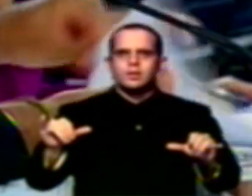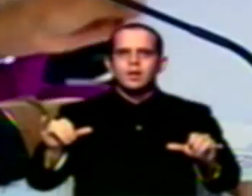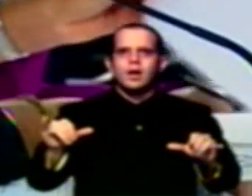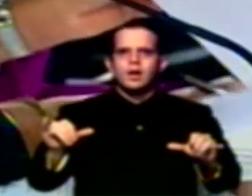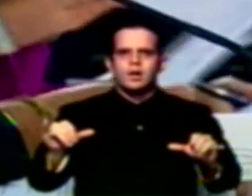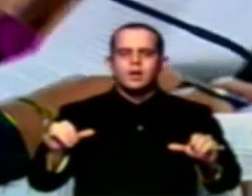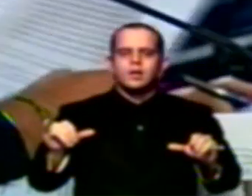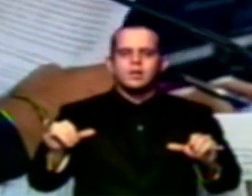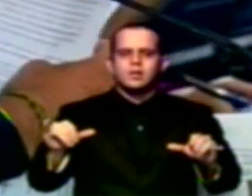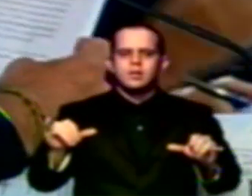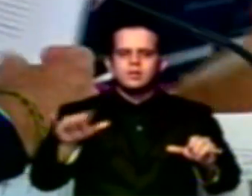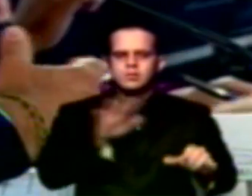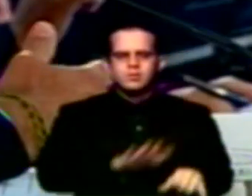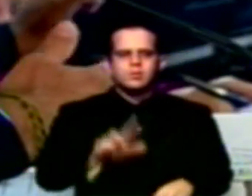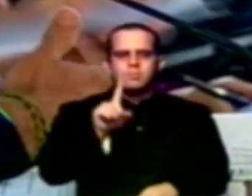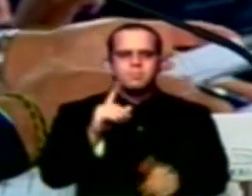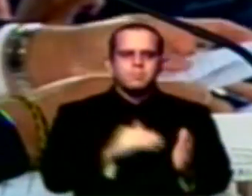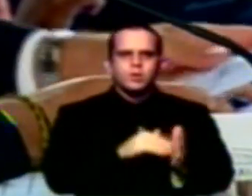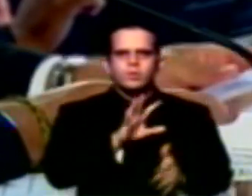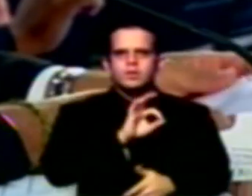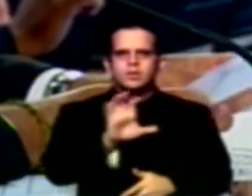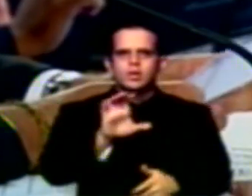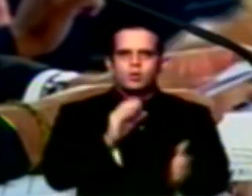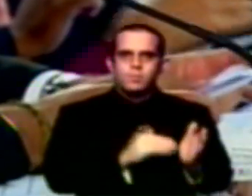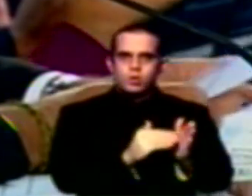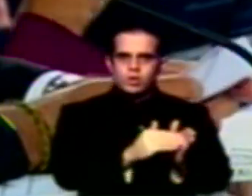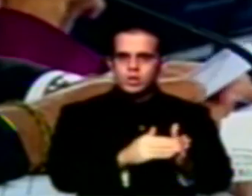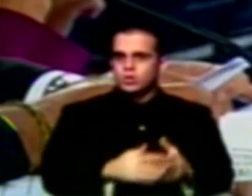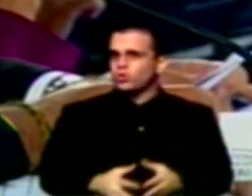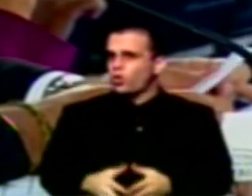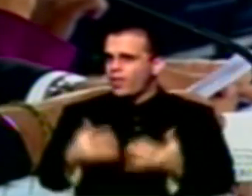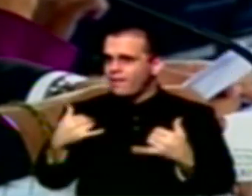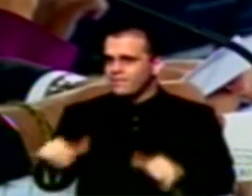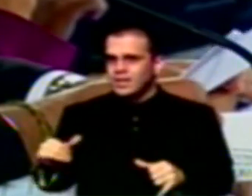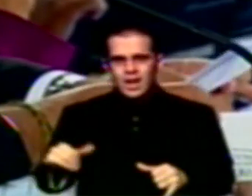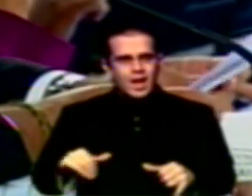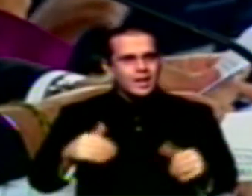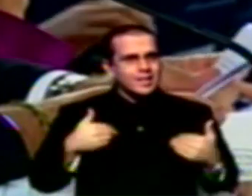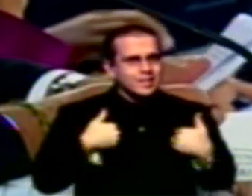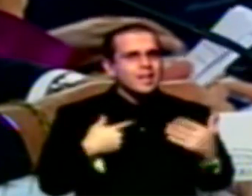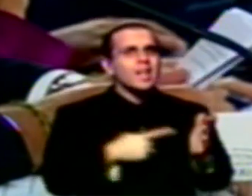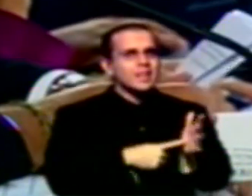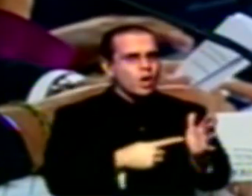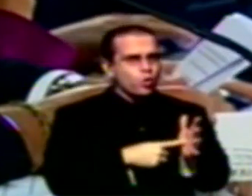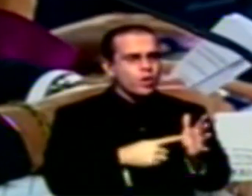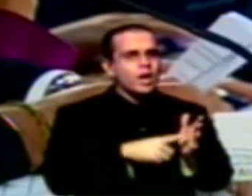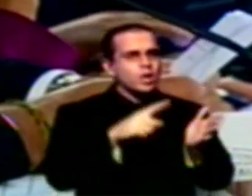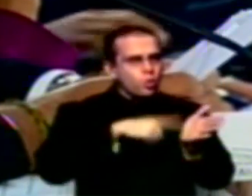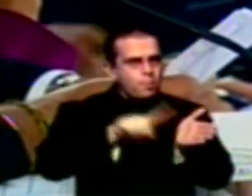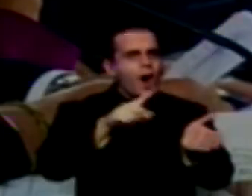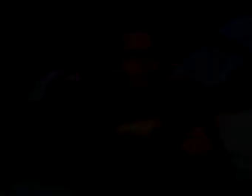poco más de cerca de 2.900 millones en deuda. Todavía quedan deuda extraconstitucional. Correcto. Se paga todavía de apropiación legislativa.